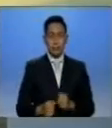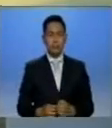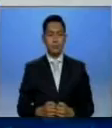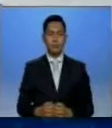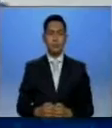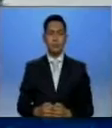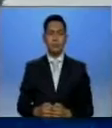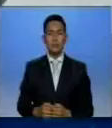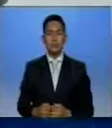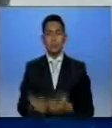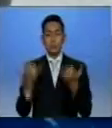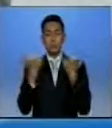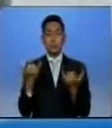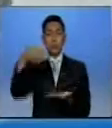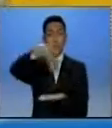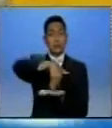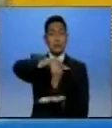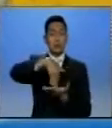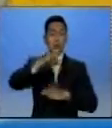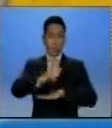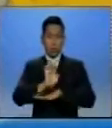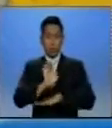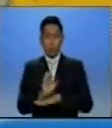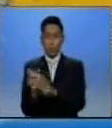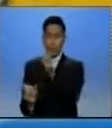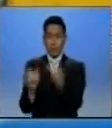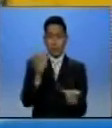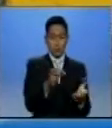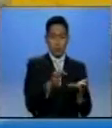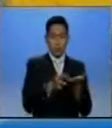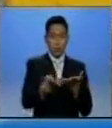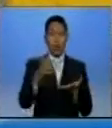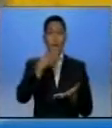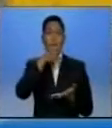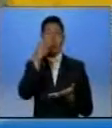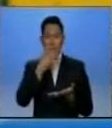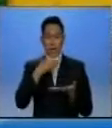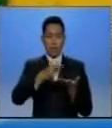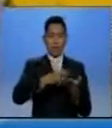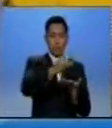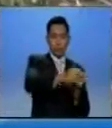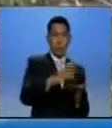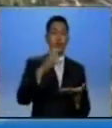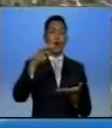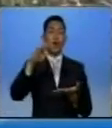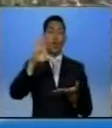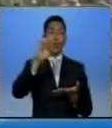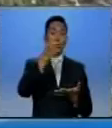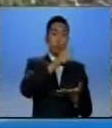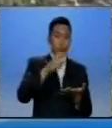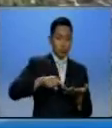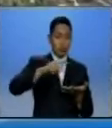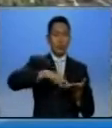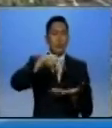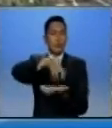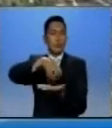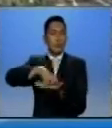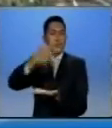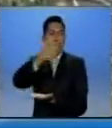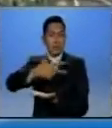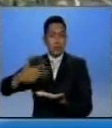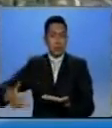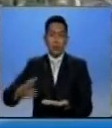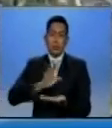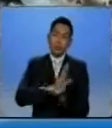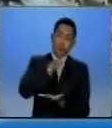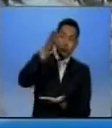y ahora vamos hasta el centro del país donde pobladores de Manzano y Chong glont tú en la provincia de Chimborazo viajaron hasta baños de aguasanta